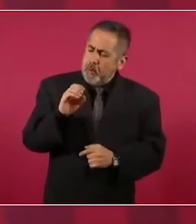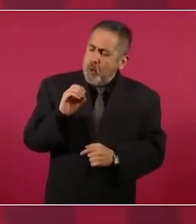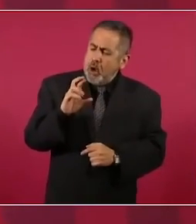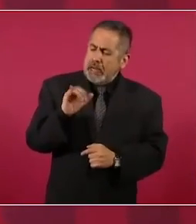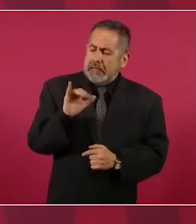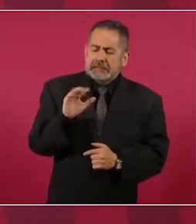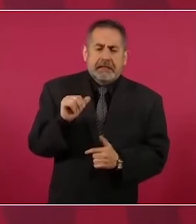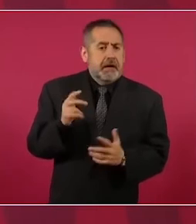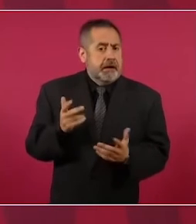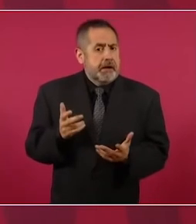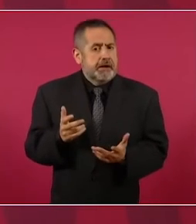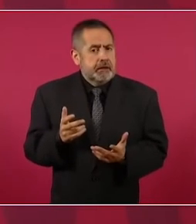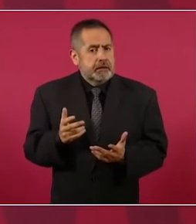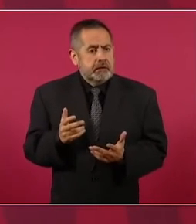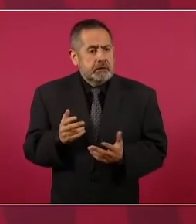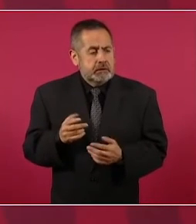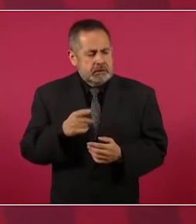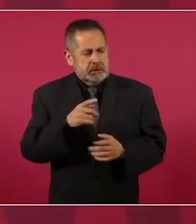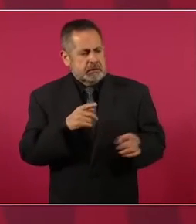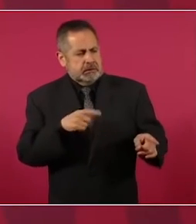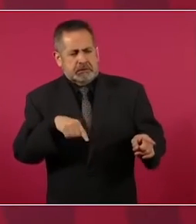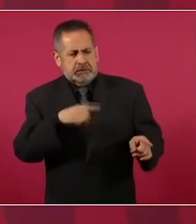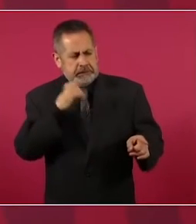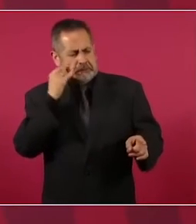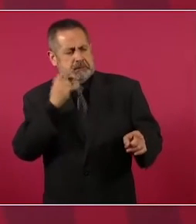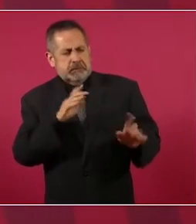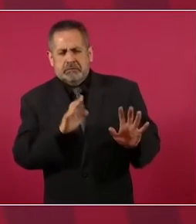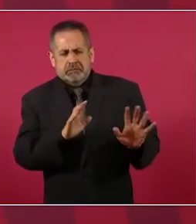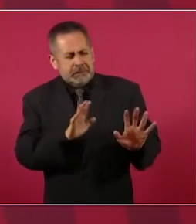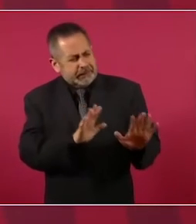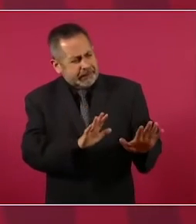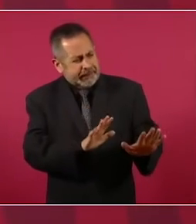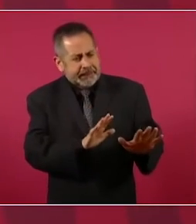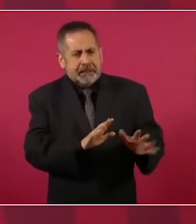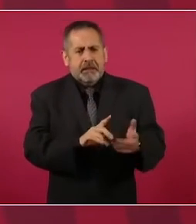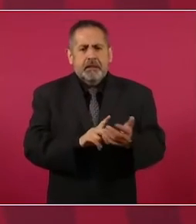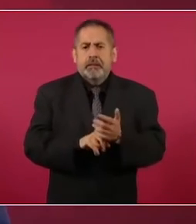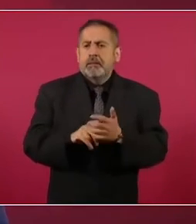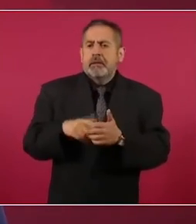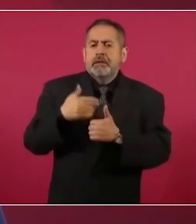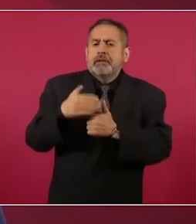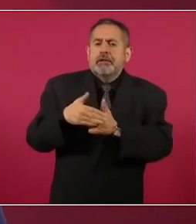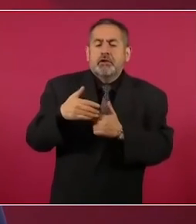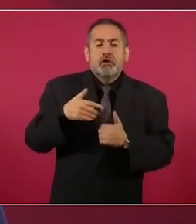Y también que nadie se ofenda porque dije que van a ir